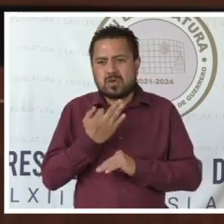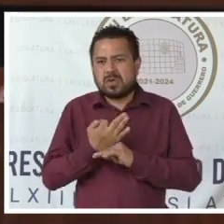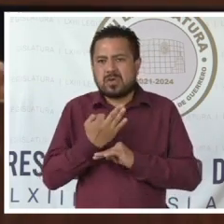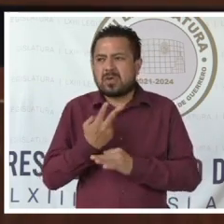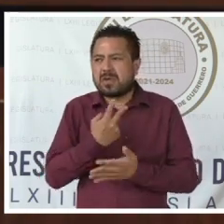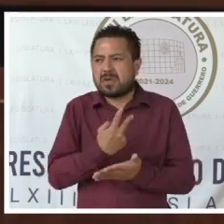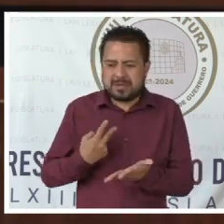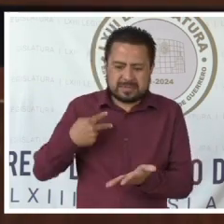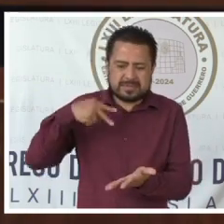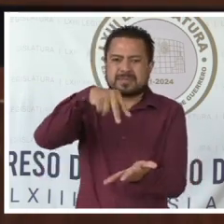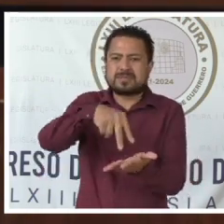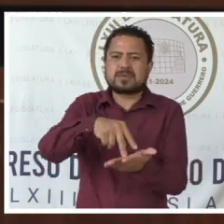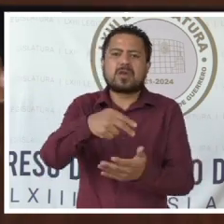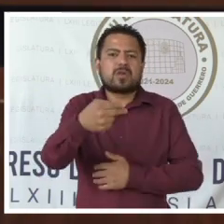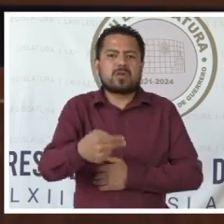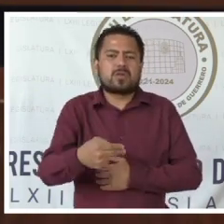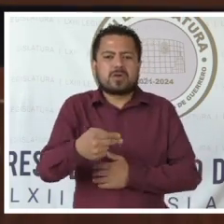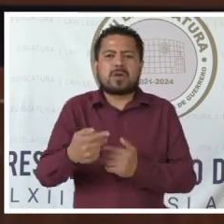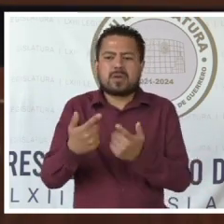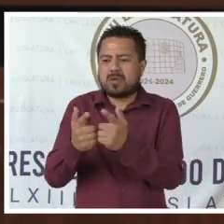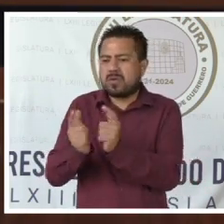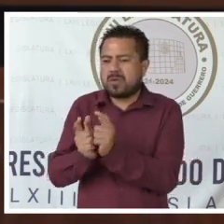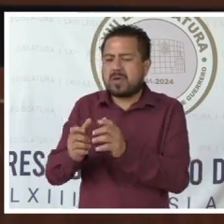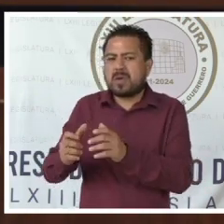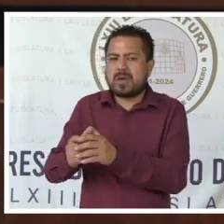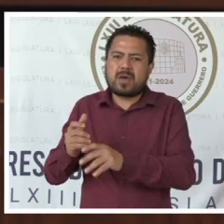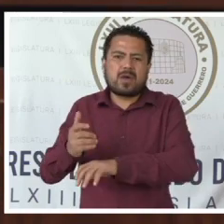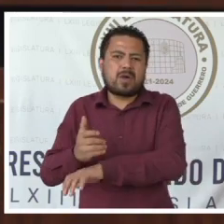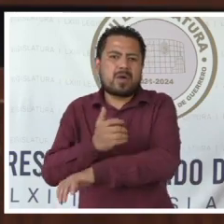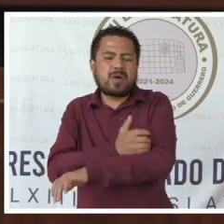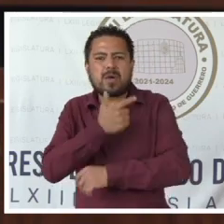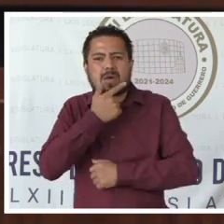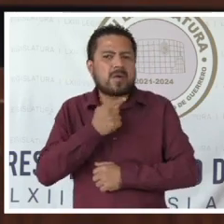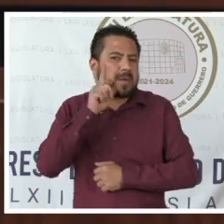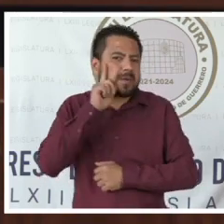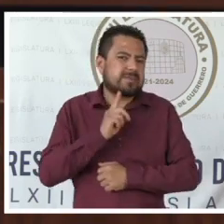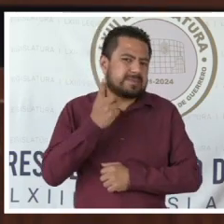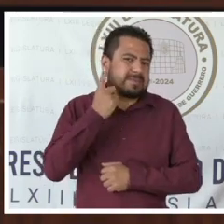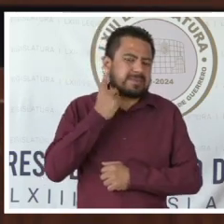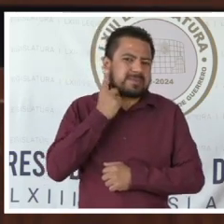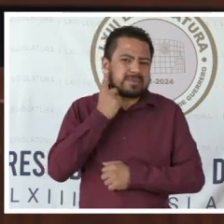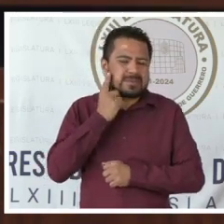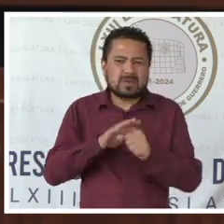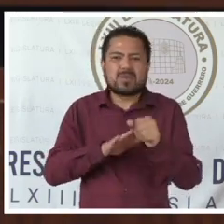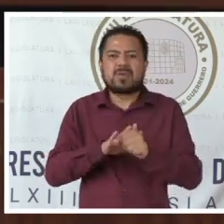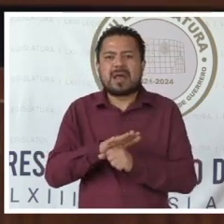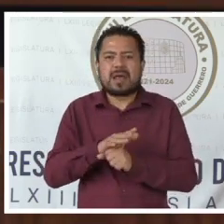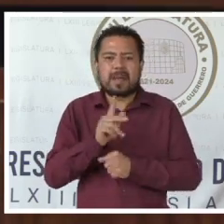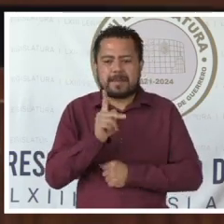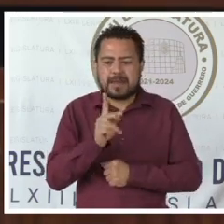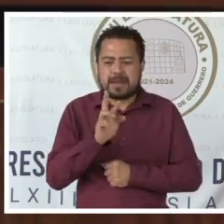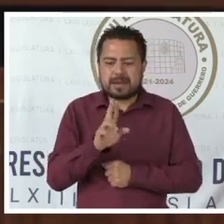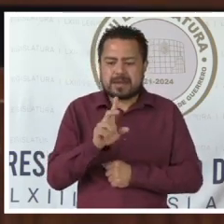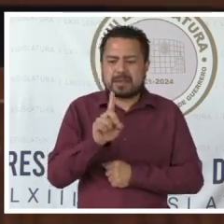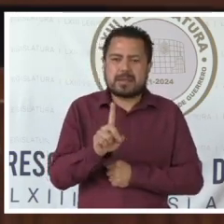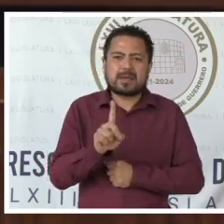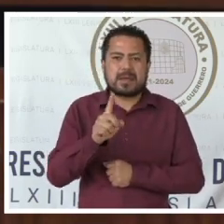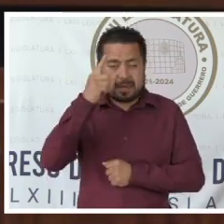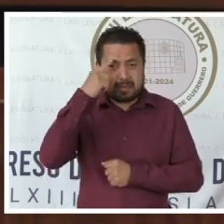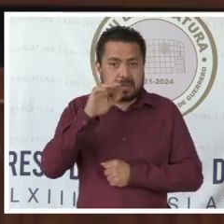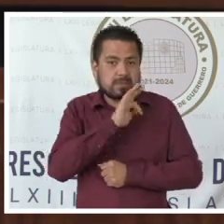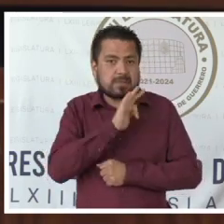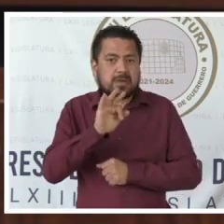a esta alta tribuna a nombre y representación de mis compañeras y compañeros diputados del Grupo Parlamentario del PRD